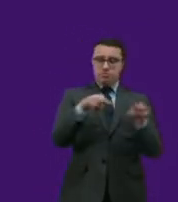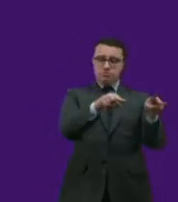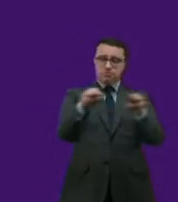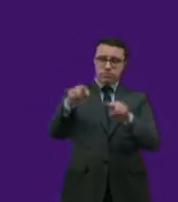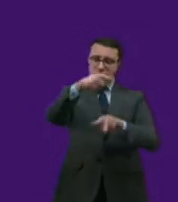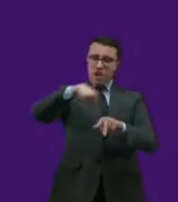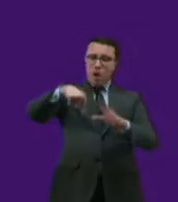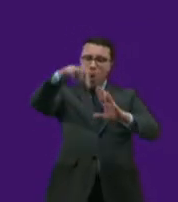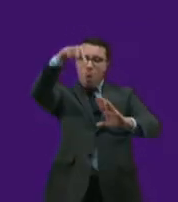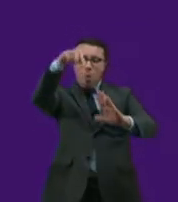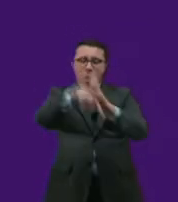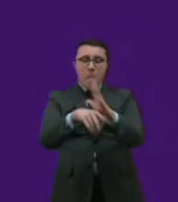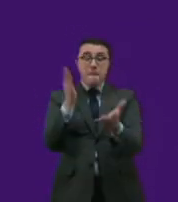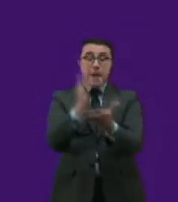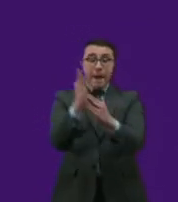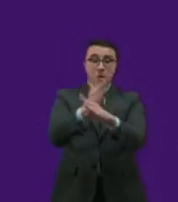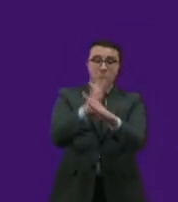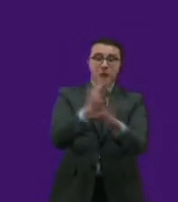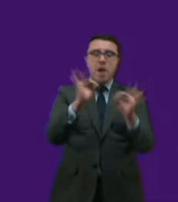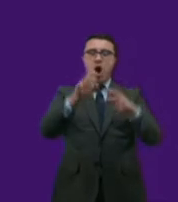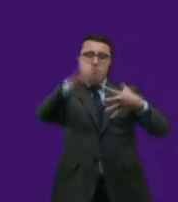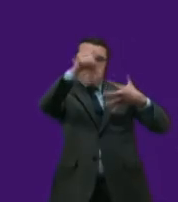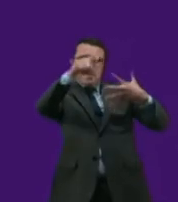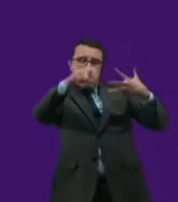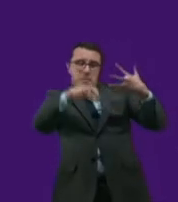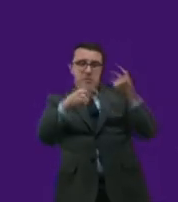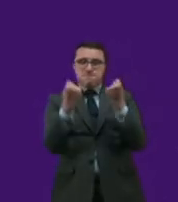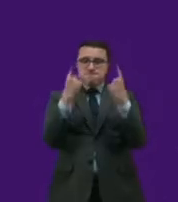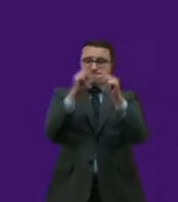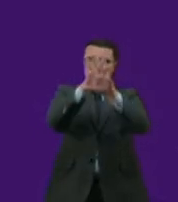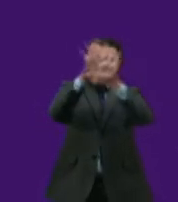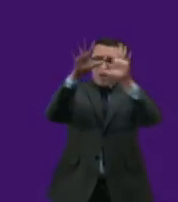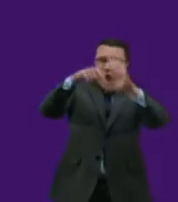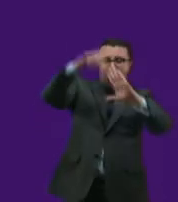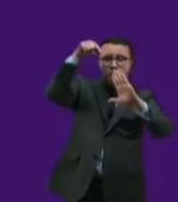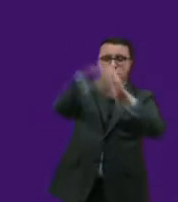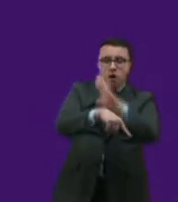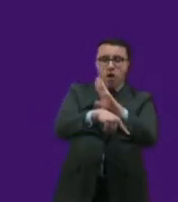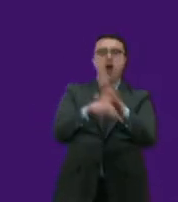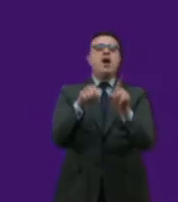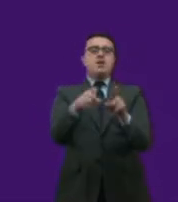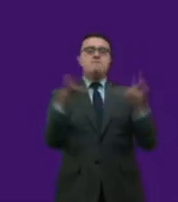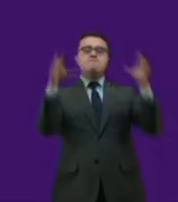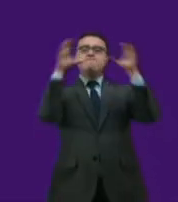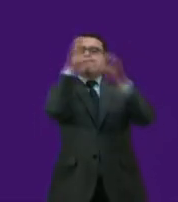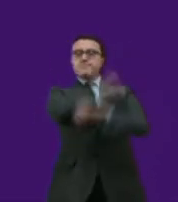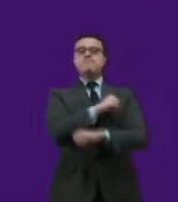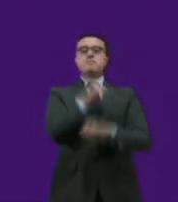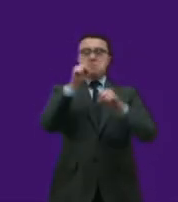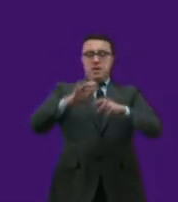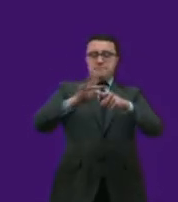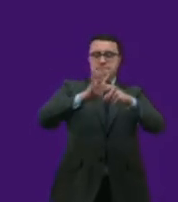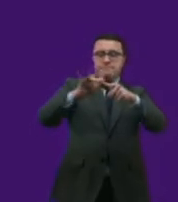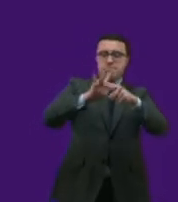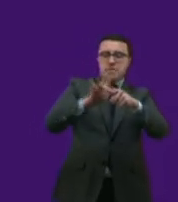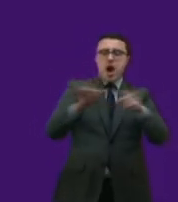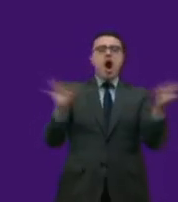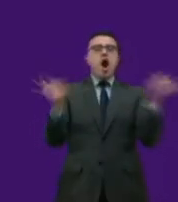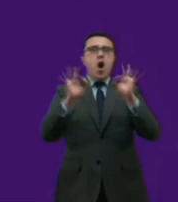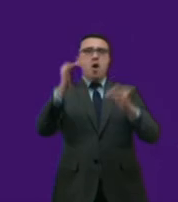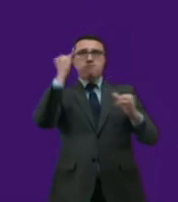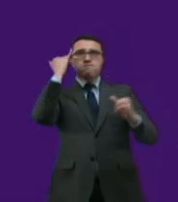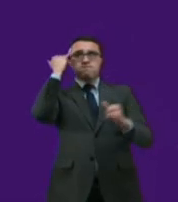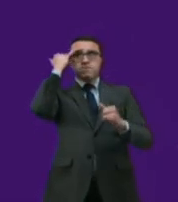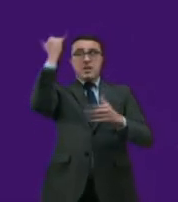problemas, entender el fondo de las necesidades, te permite a vos, digamos, implementar o crear